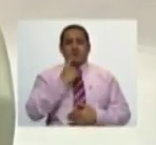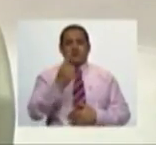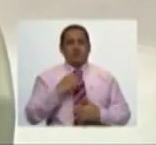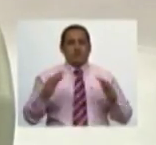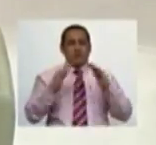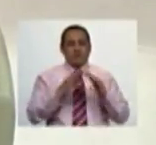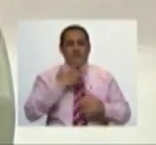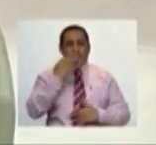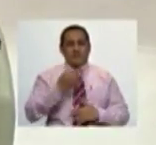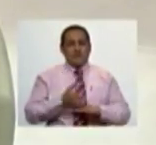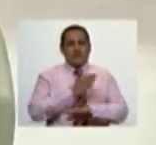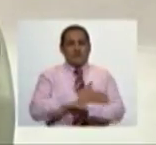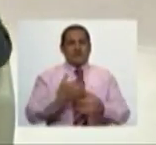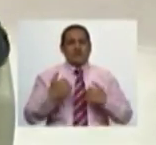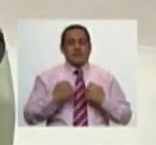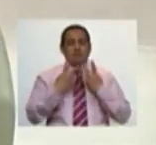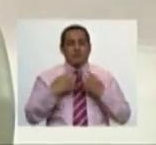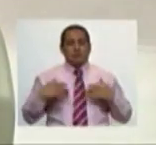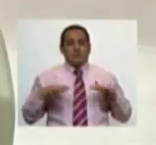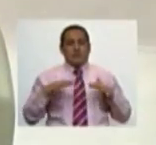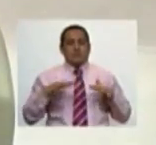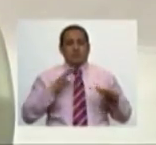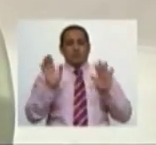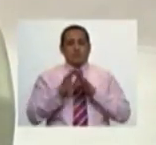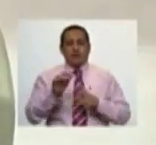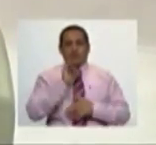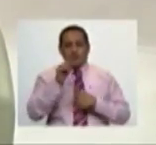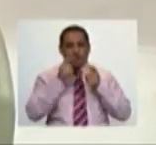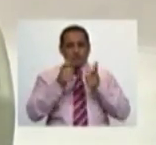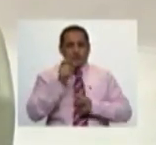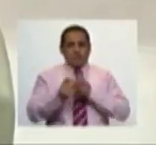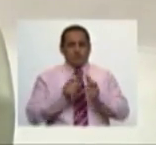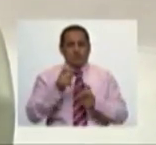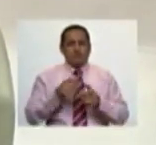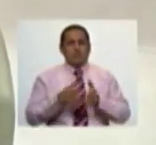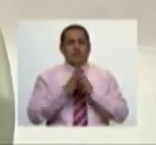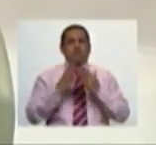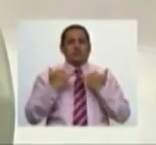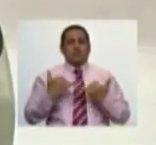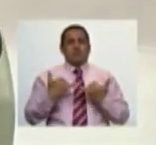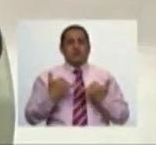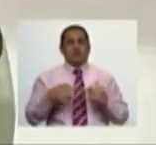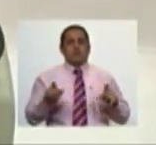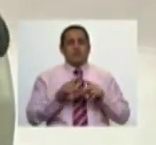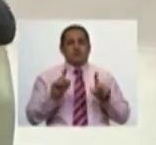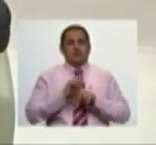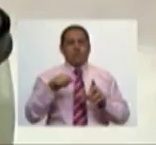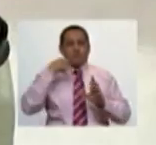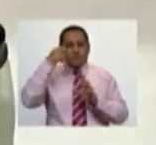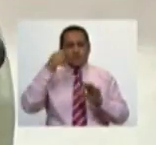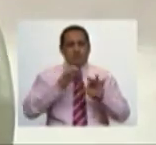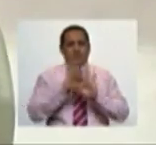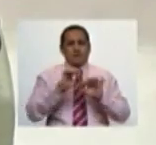que está en su real reacción, y todos que estamos un poco con los nervios de la inseguridad ciudadana, pedimos sí